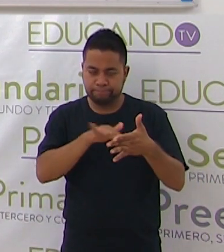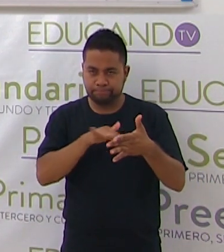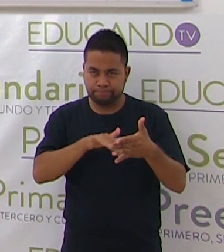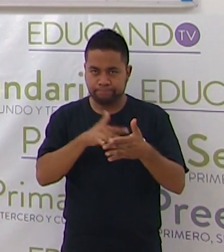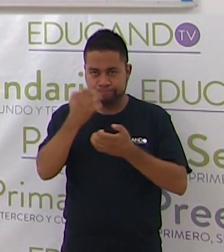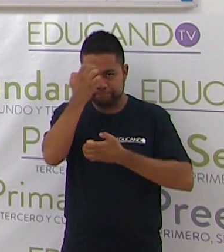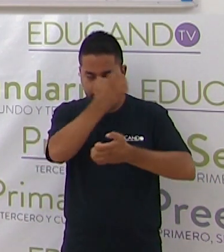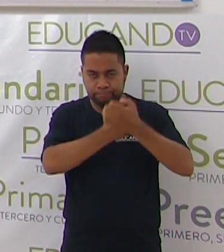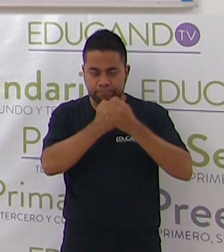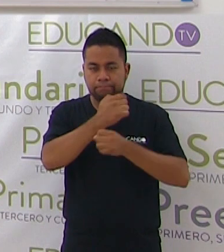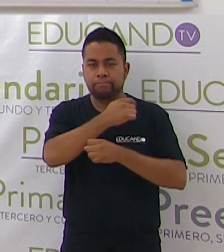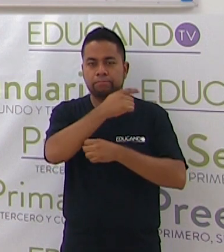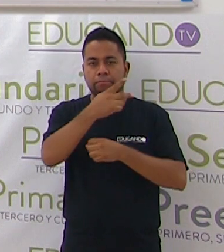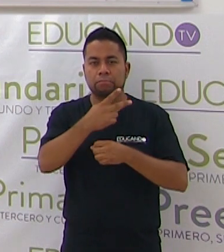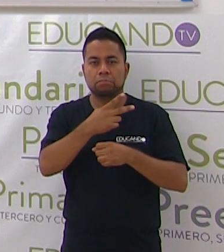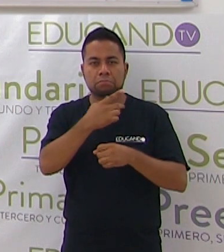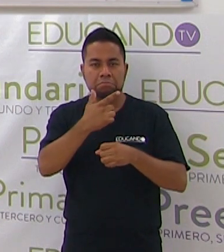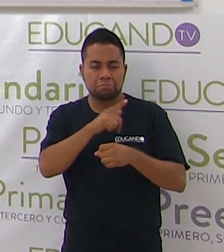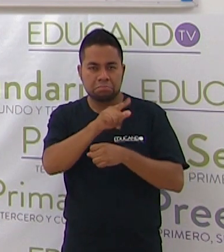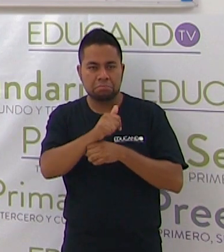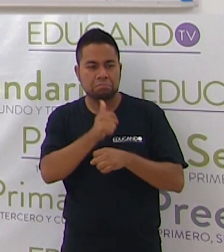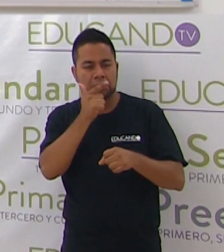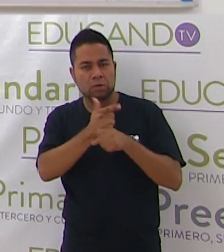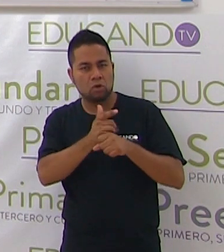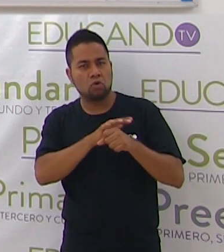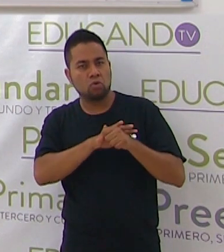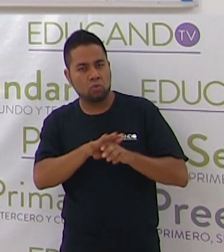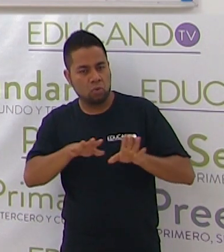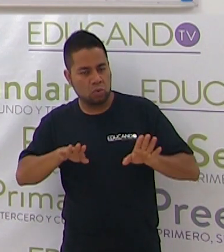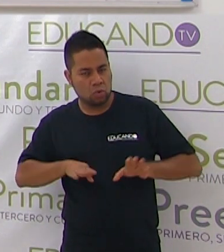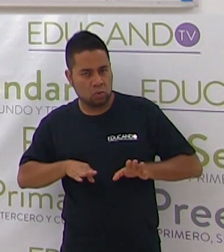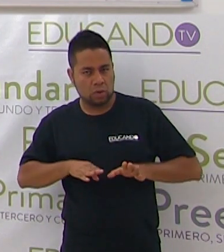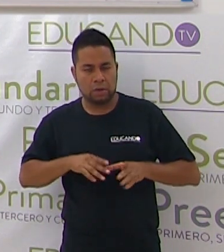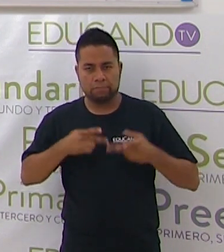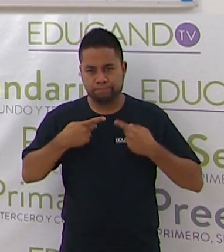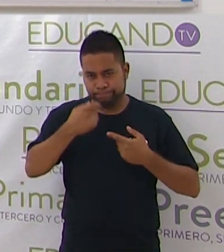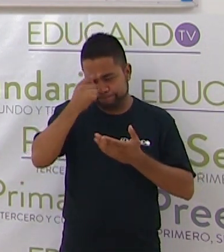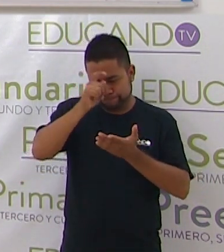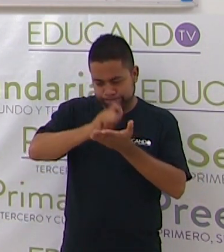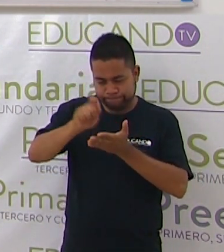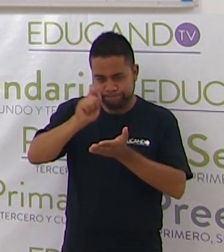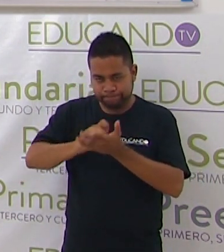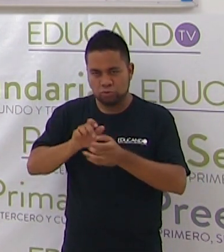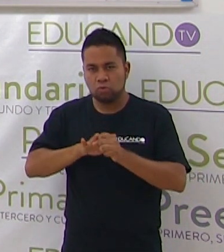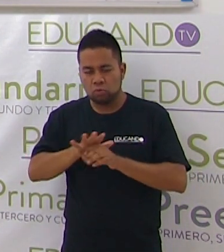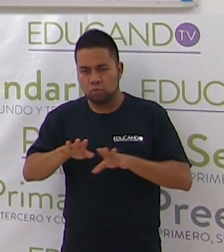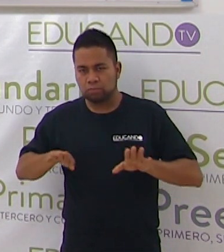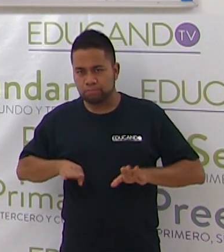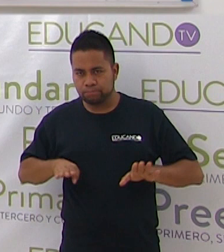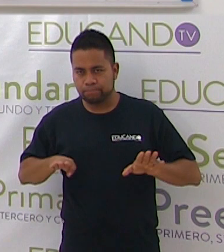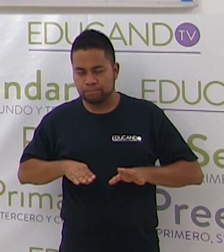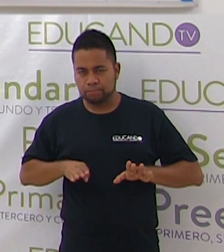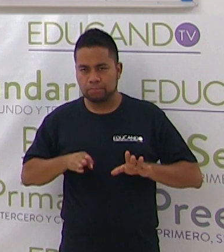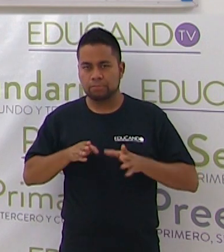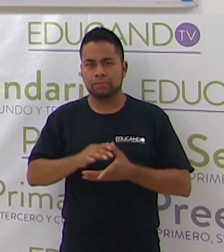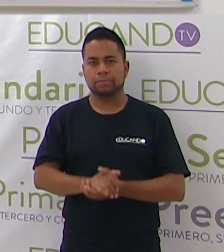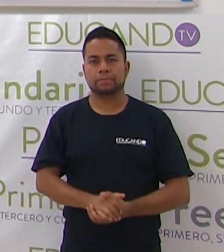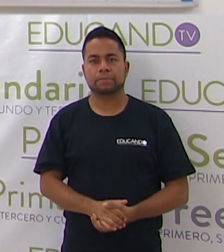y darnos cuenta cuál es la postura de un escritor o de un articulista.